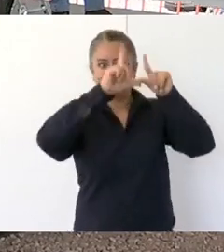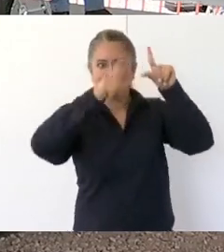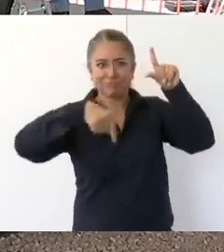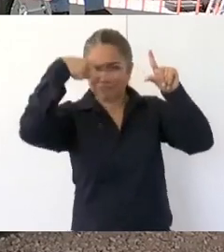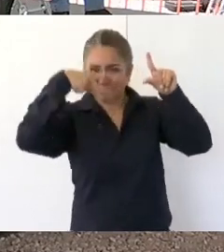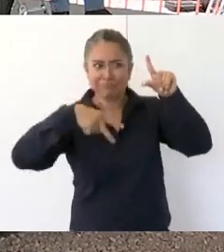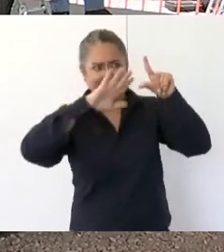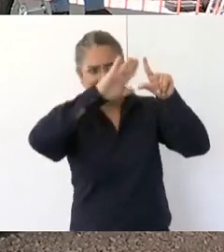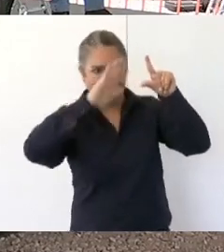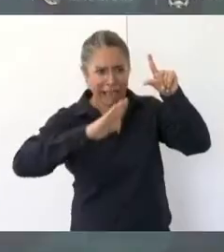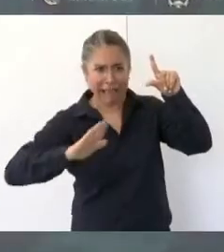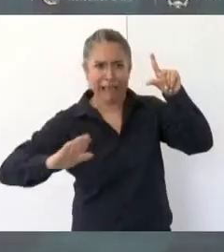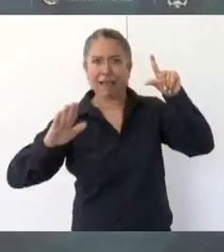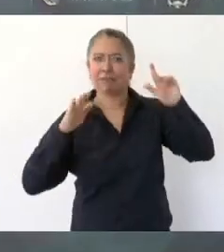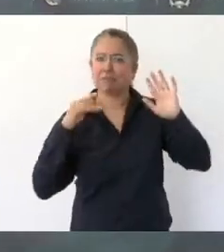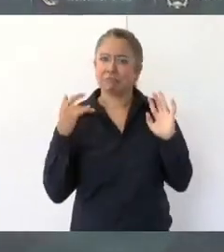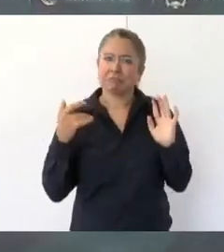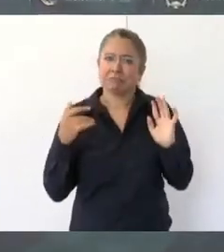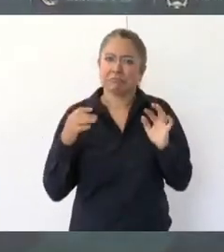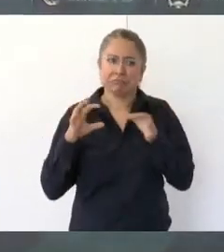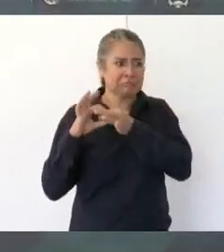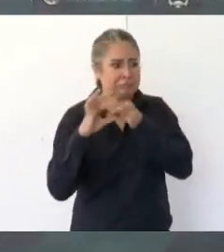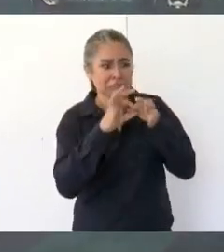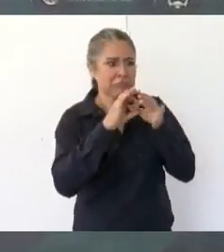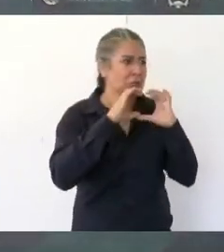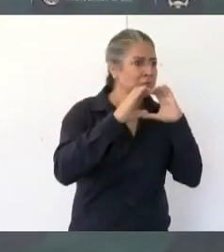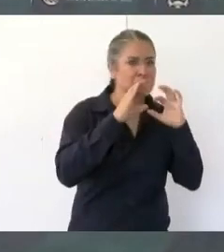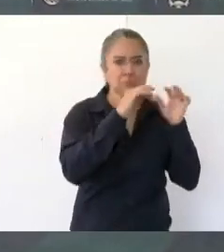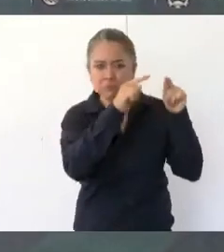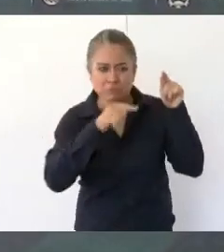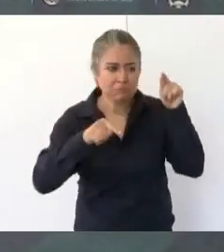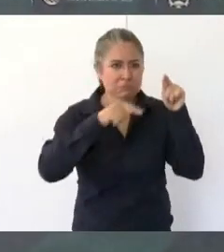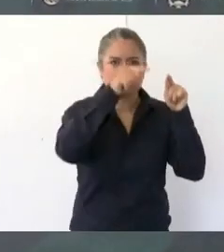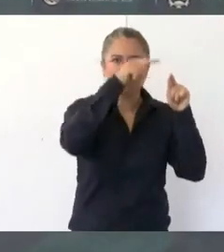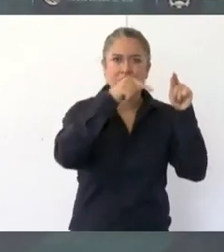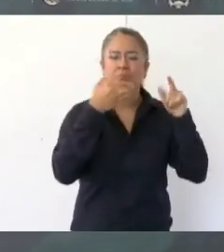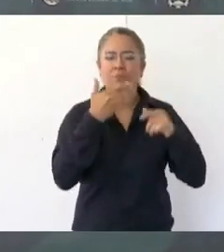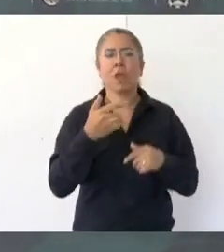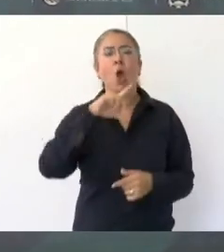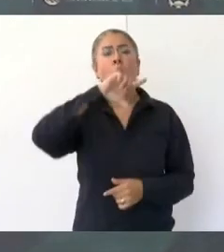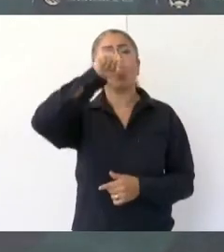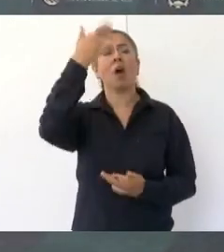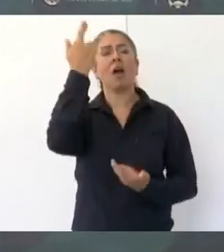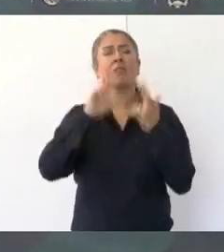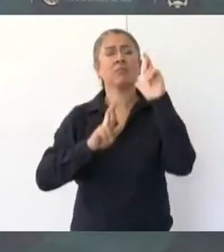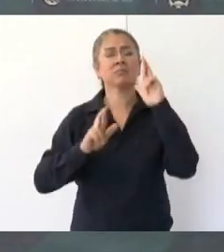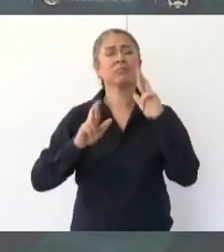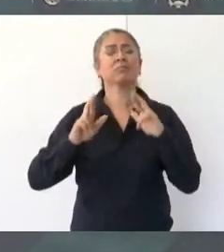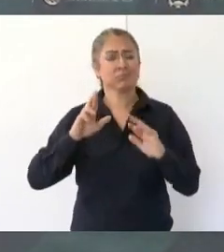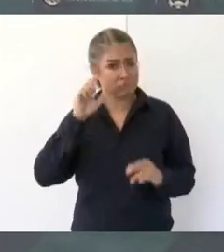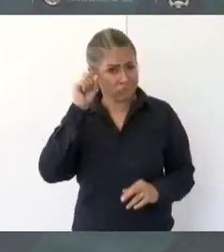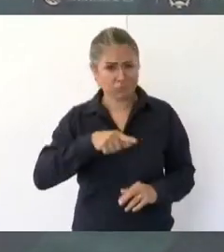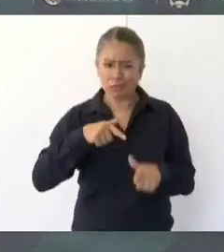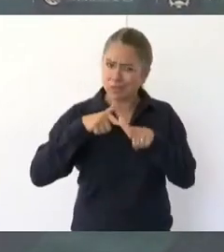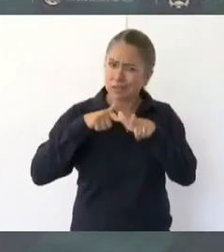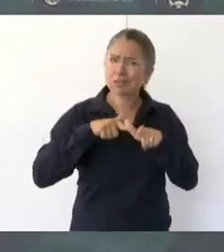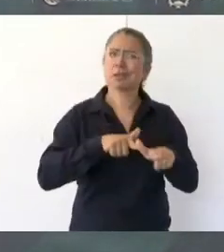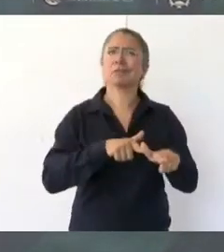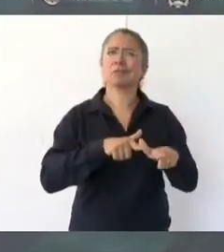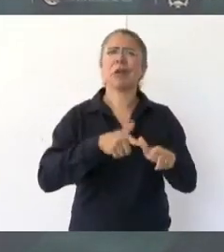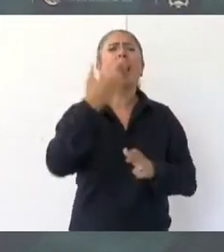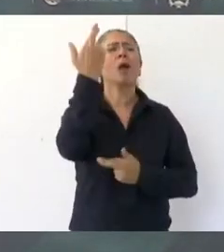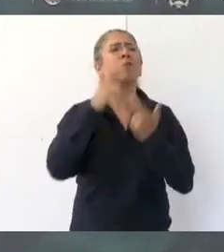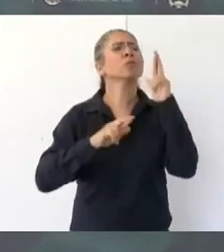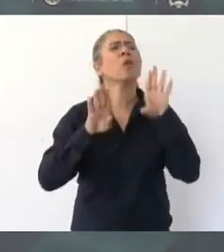de la Revolución, se siguieron construyendo líneas férreas. La Revolución, ¿cómo se hizo?